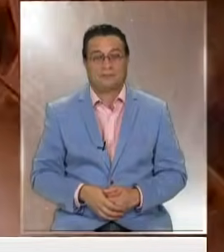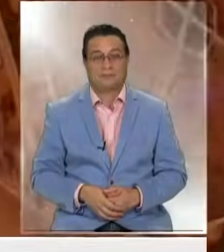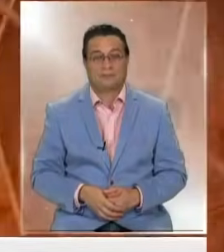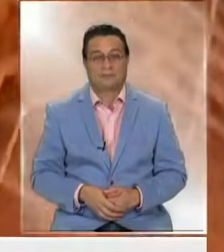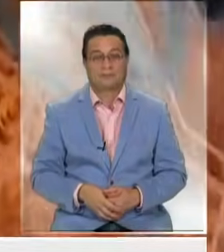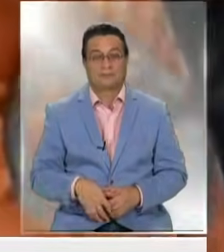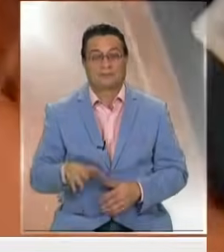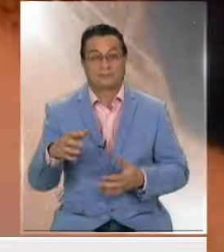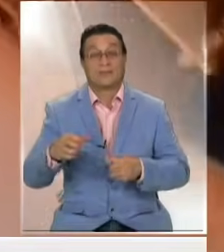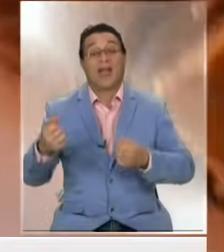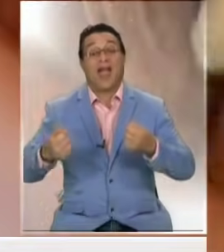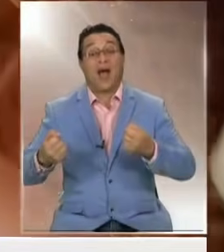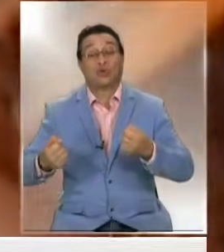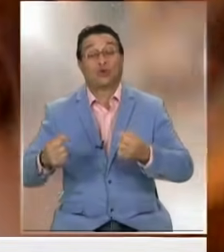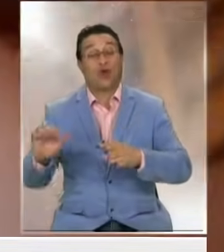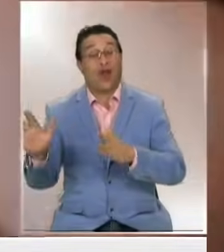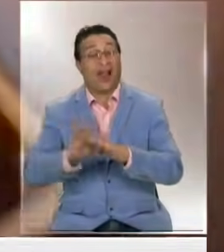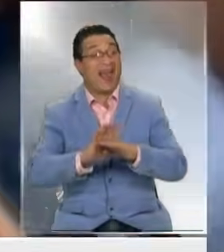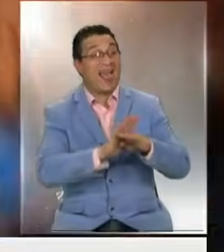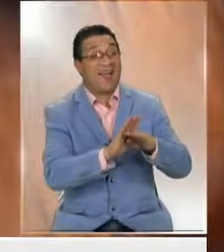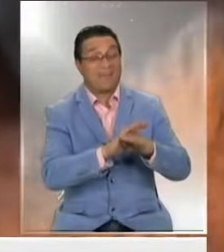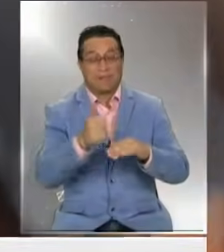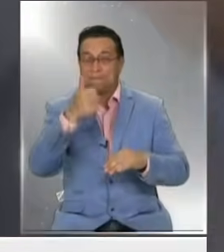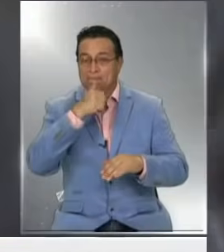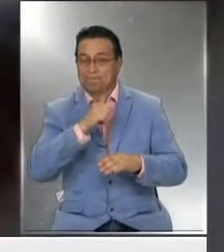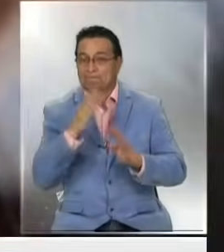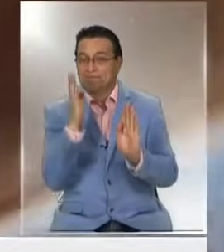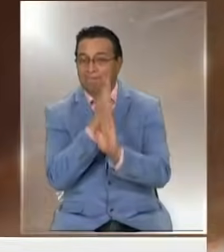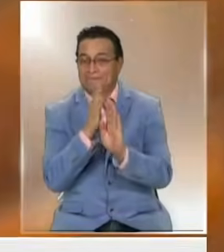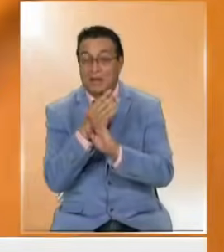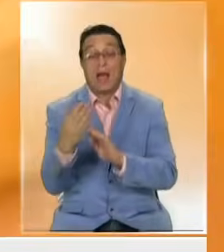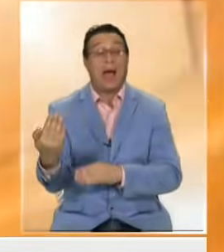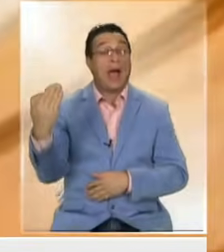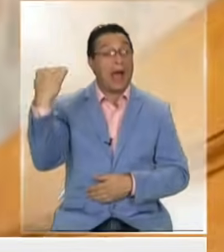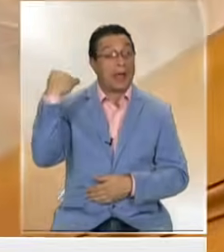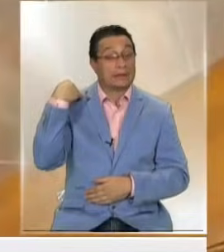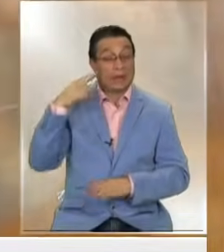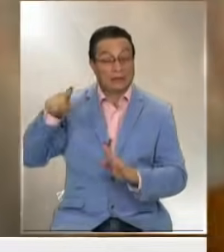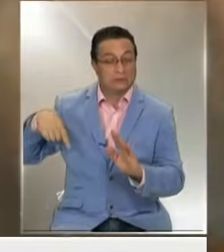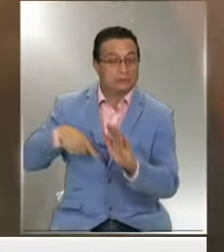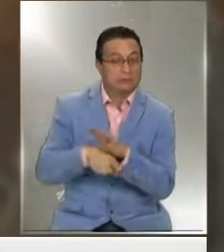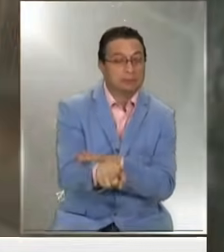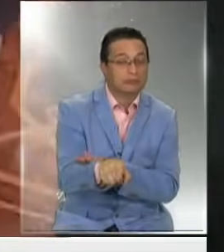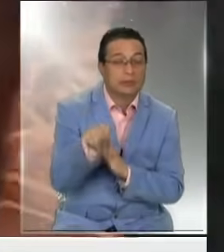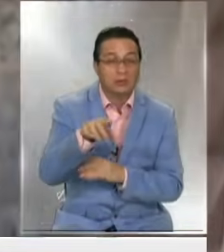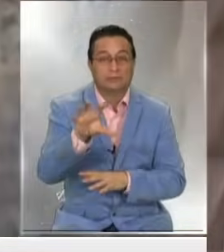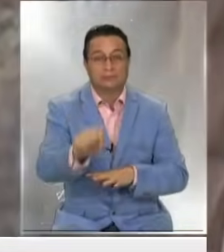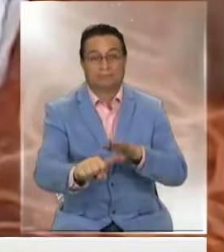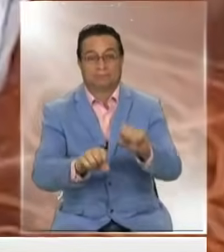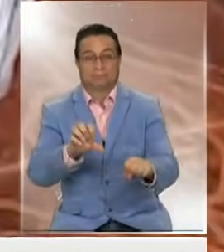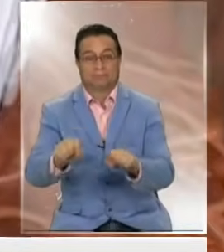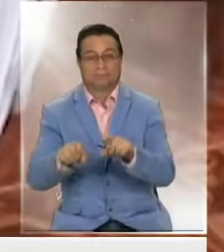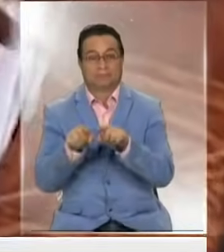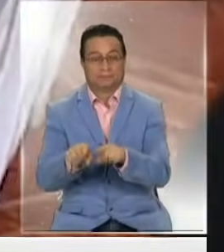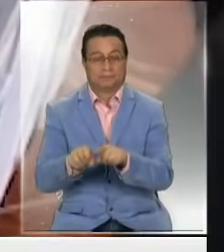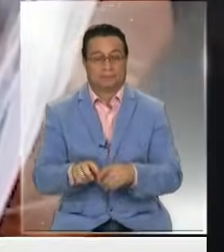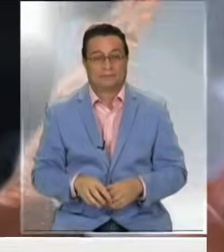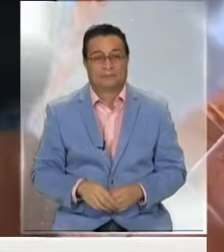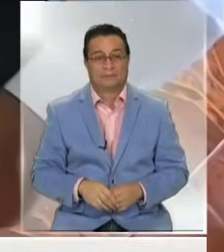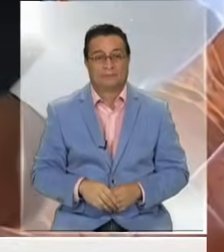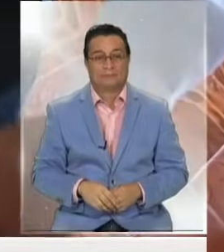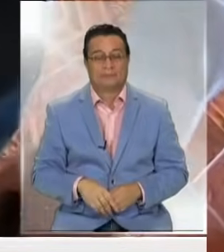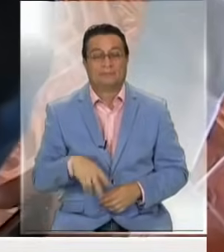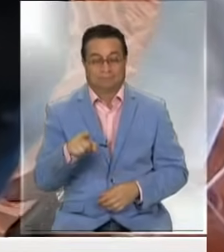Ocupaban un lavado de autos como fachada, pero atrás, esto era lo que encontraba la policía de investigaciones.